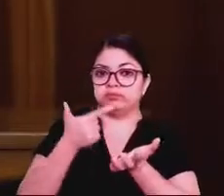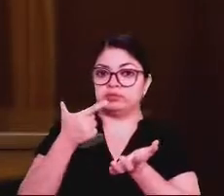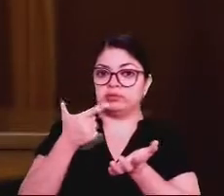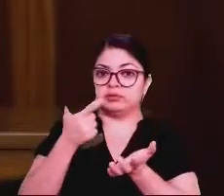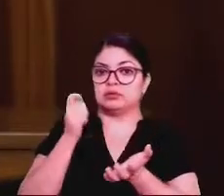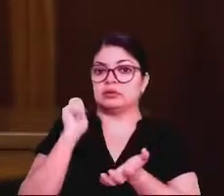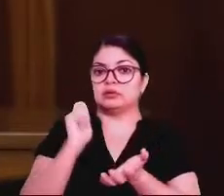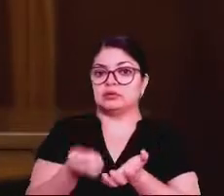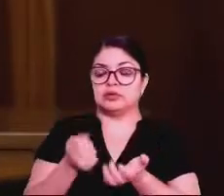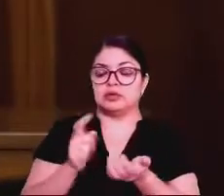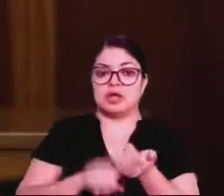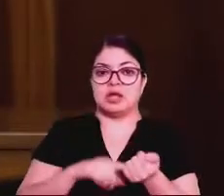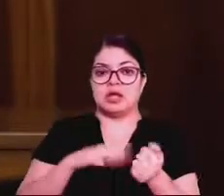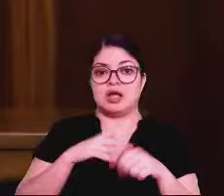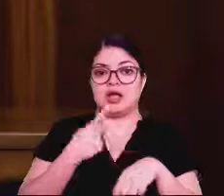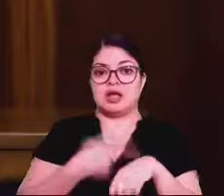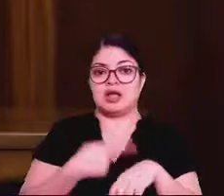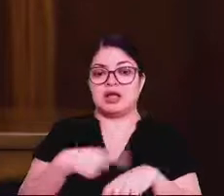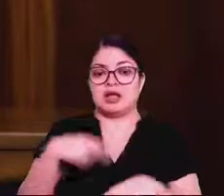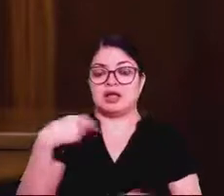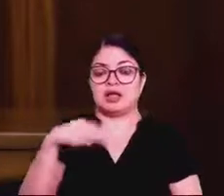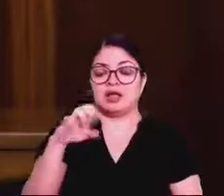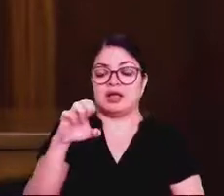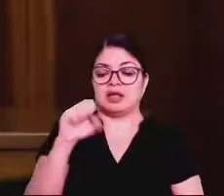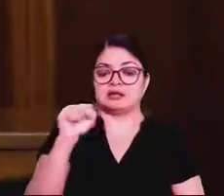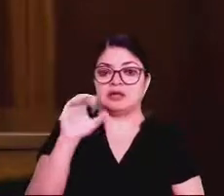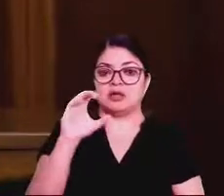entre ellas la escoliosis,